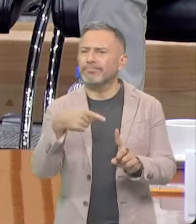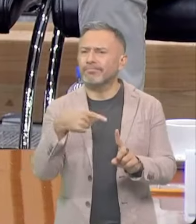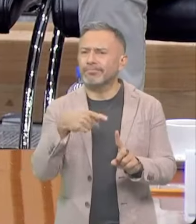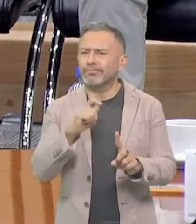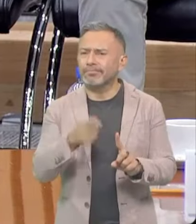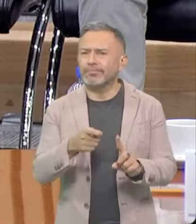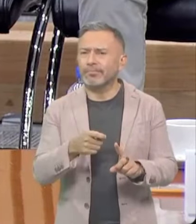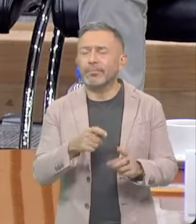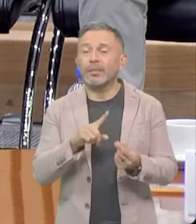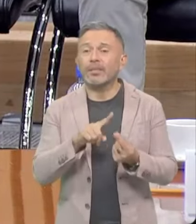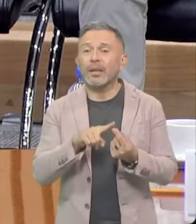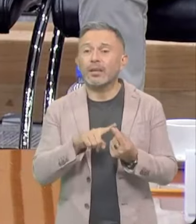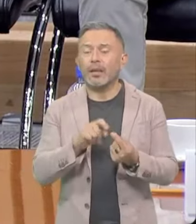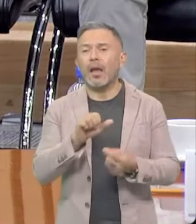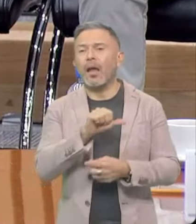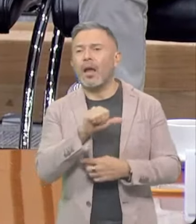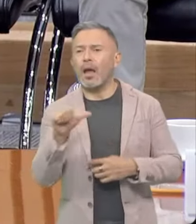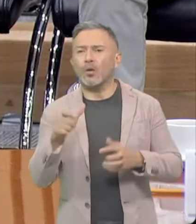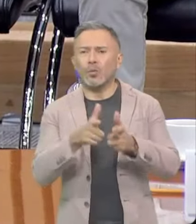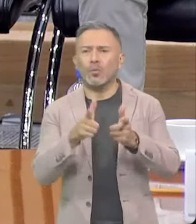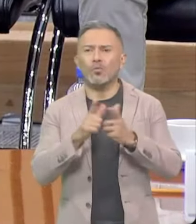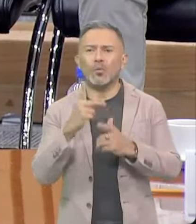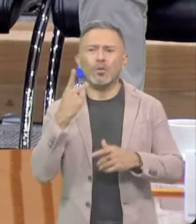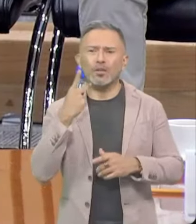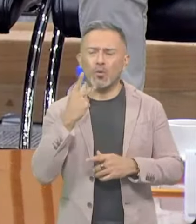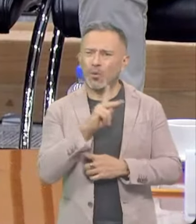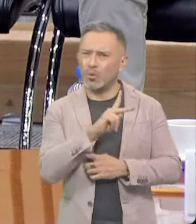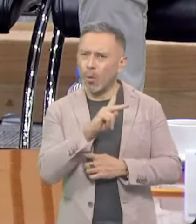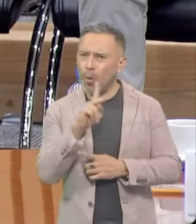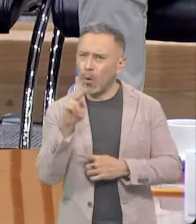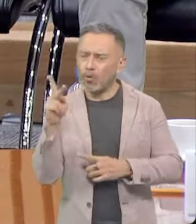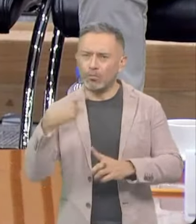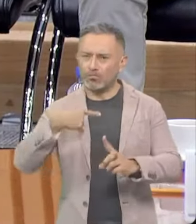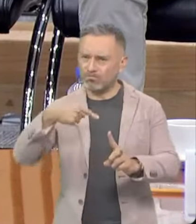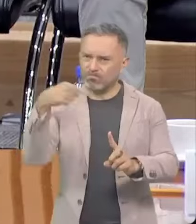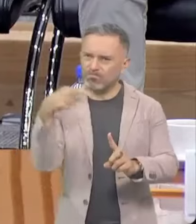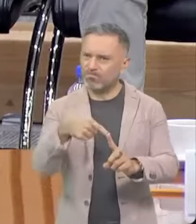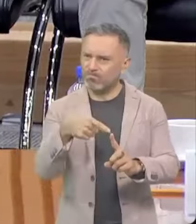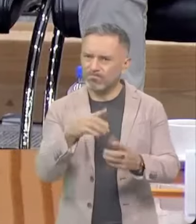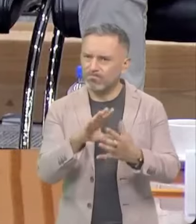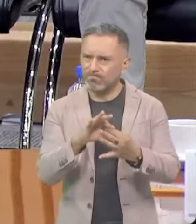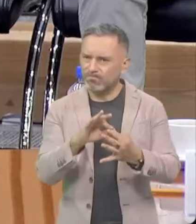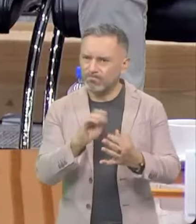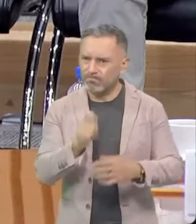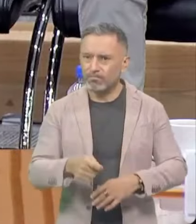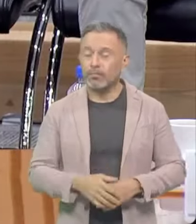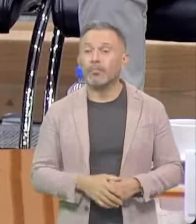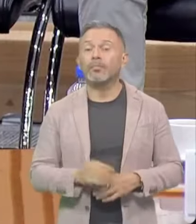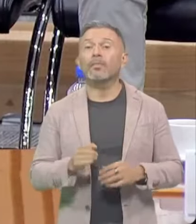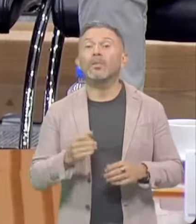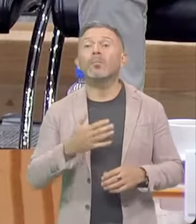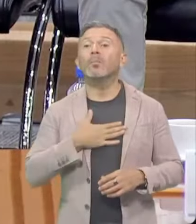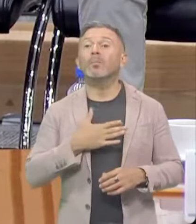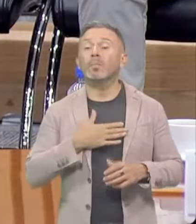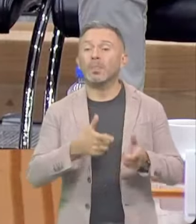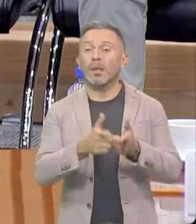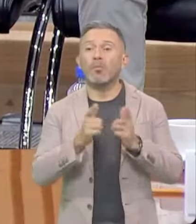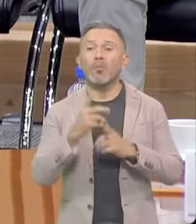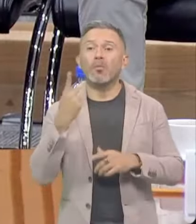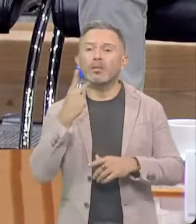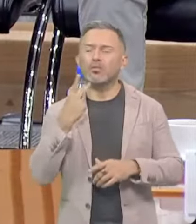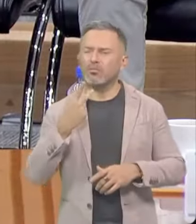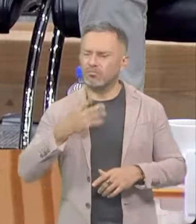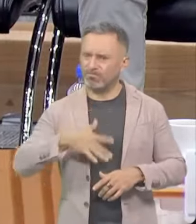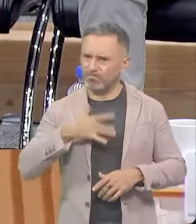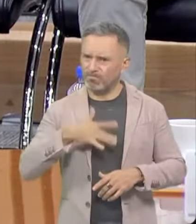para todos los partidos políticos los partidos políticos que tenemos una gran responsabilidad una